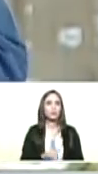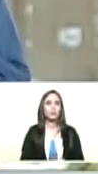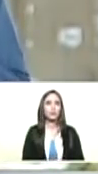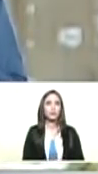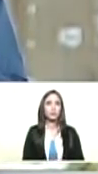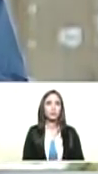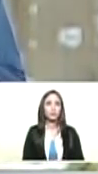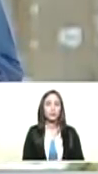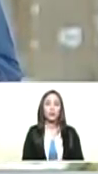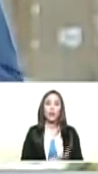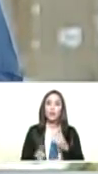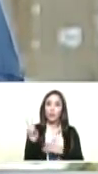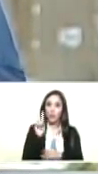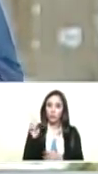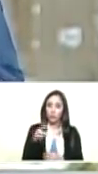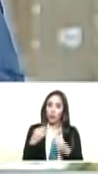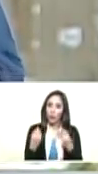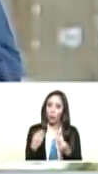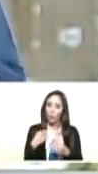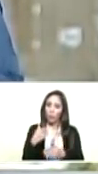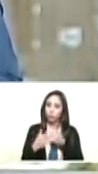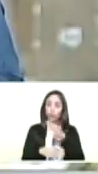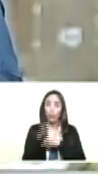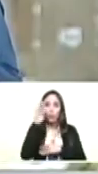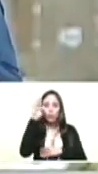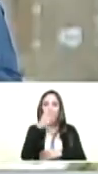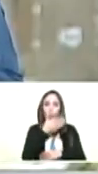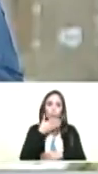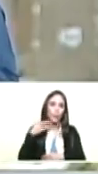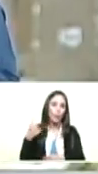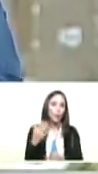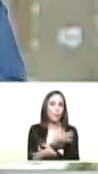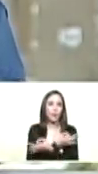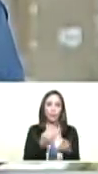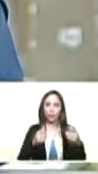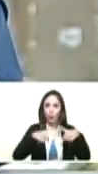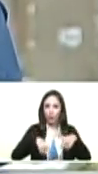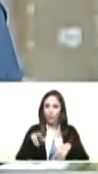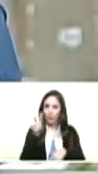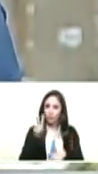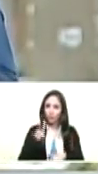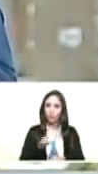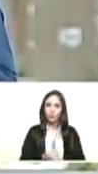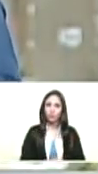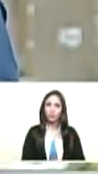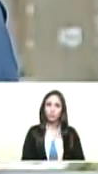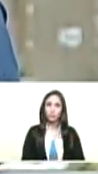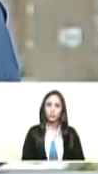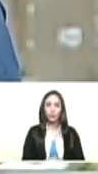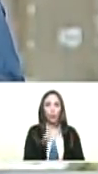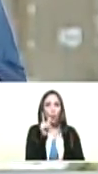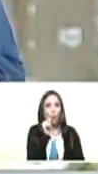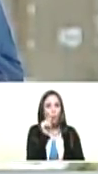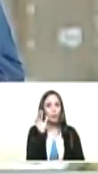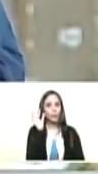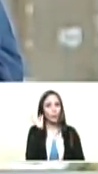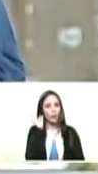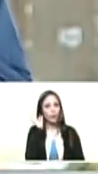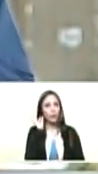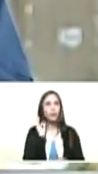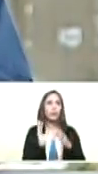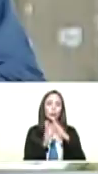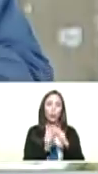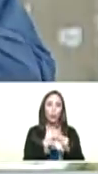fue creada para tener un futuro grandioso. Y nosotros, los bolivarianos, las bolivarianas, los y